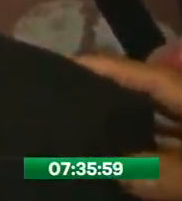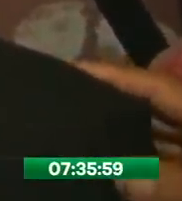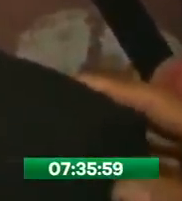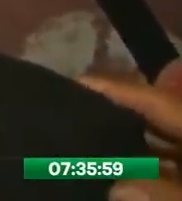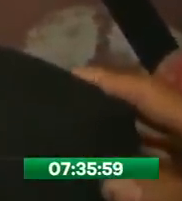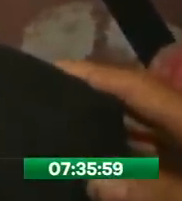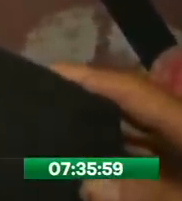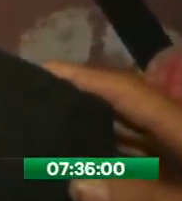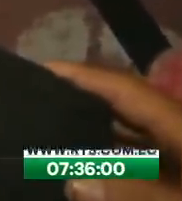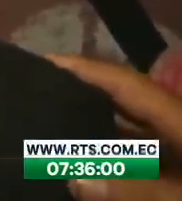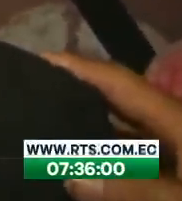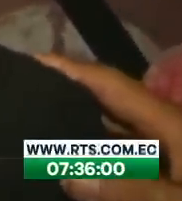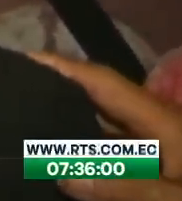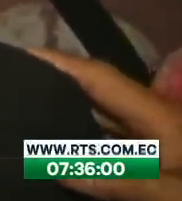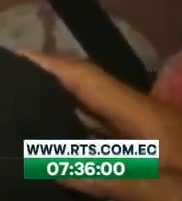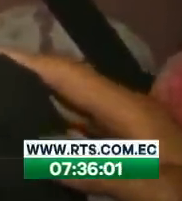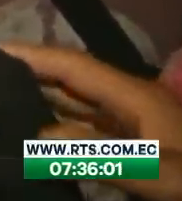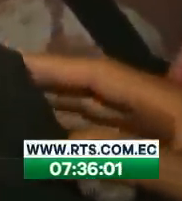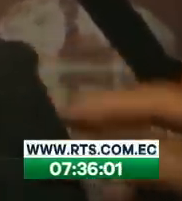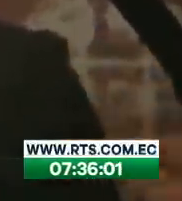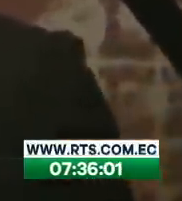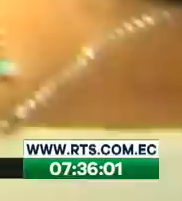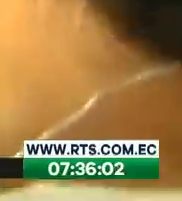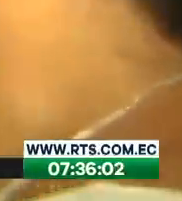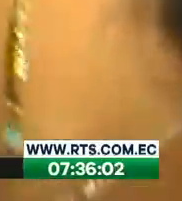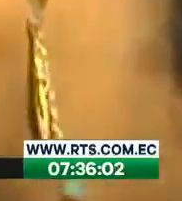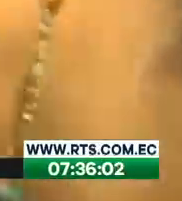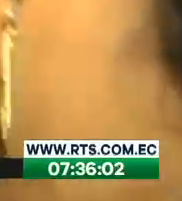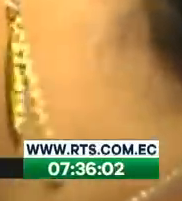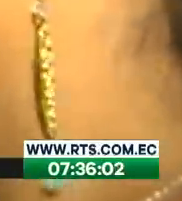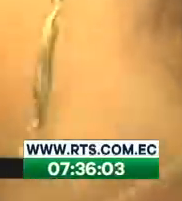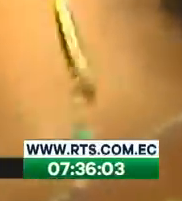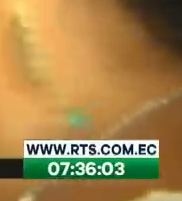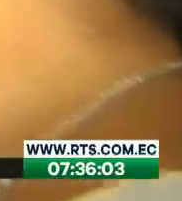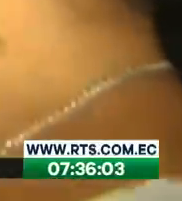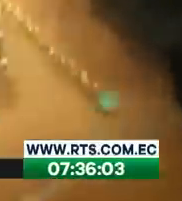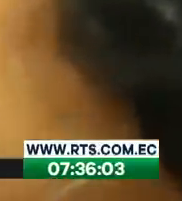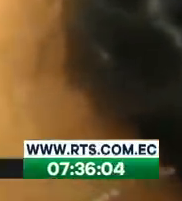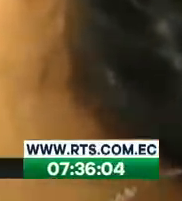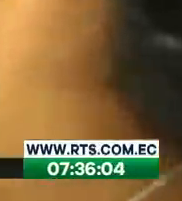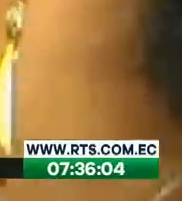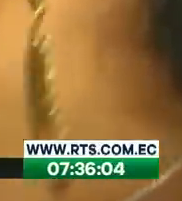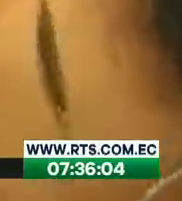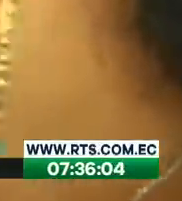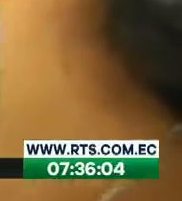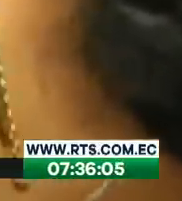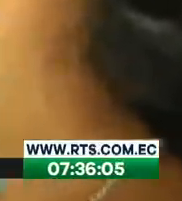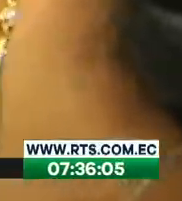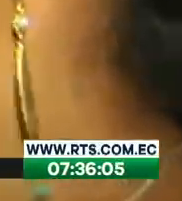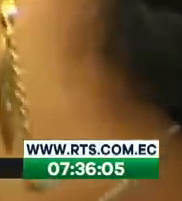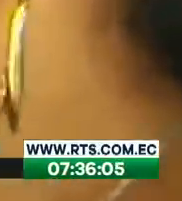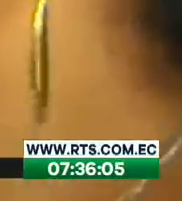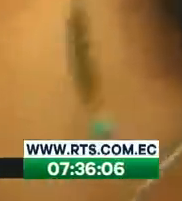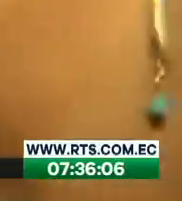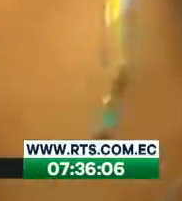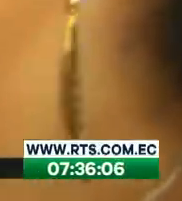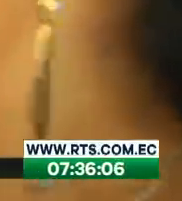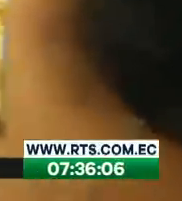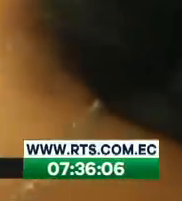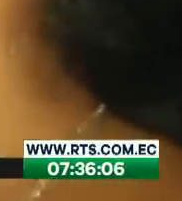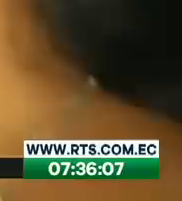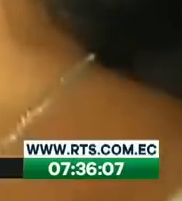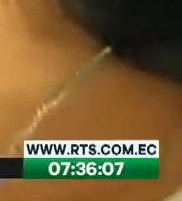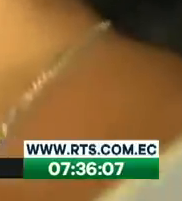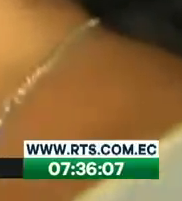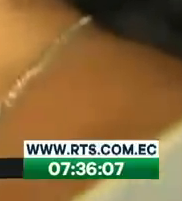un angelito y ya lo bote en un basurero como que fuera un perrito. Un bebito estaba dentro de la basura. Entonces, y yo sorpresa,